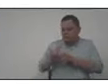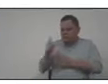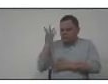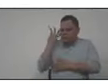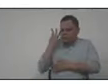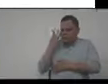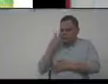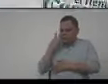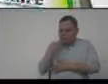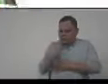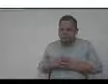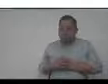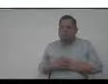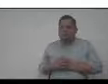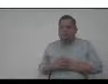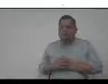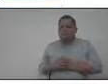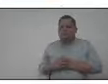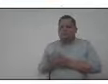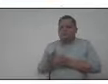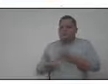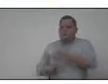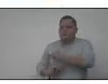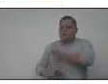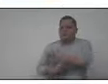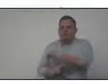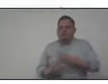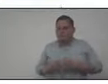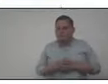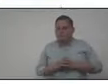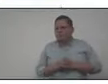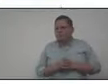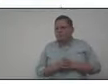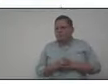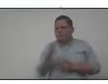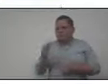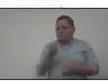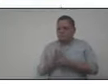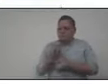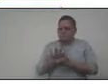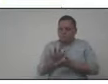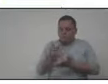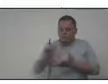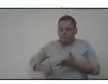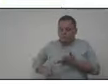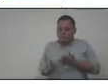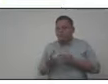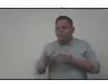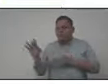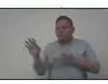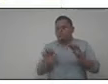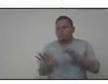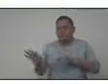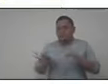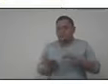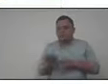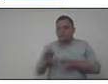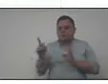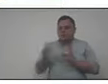día hemos fortalecido. La estructura orgánica, la cual en